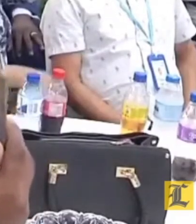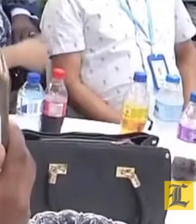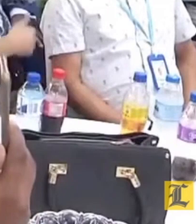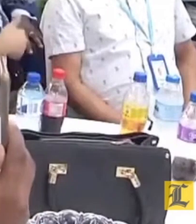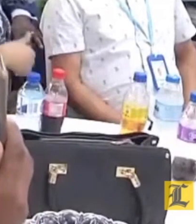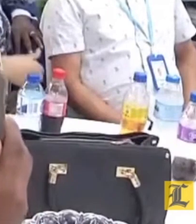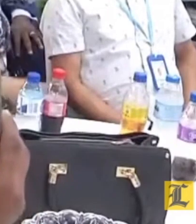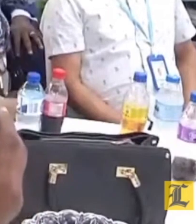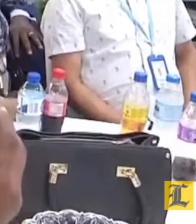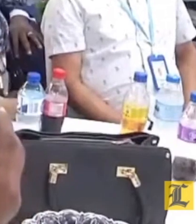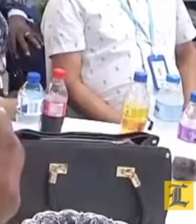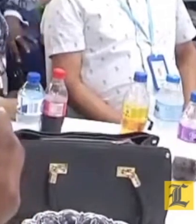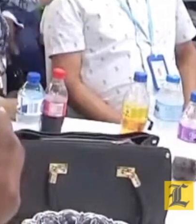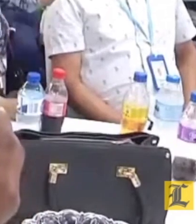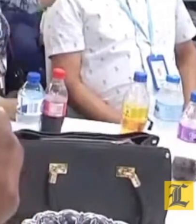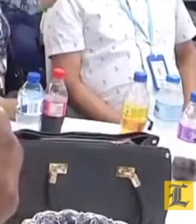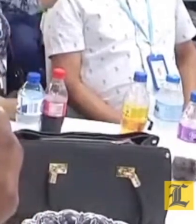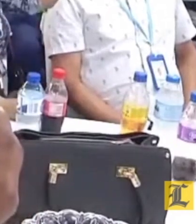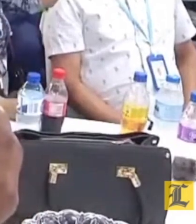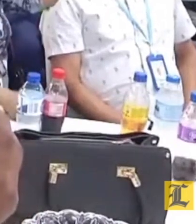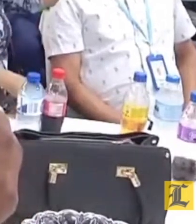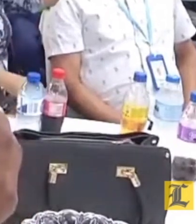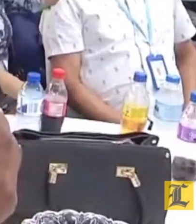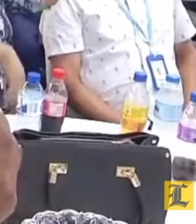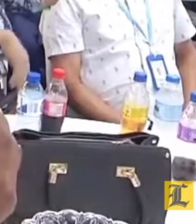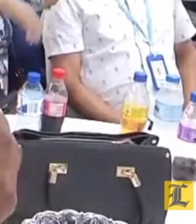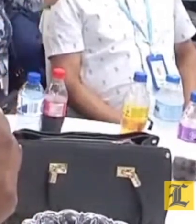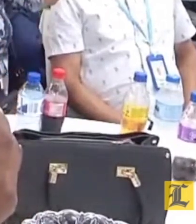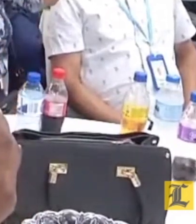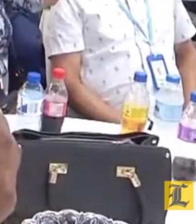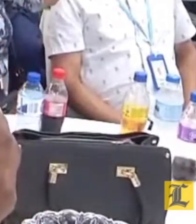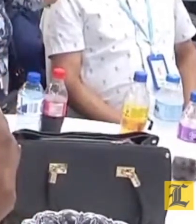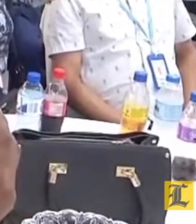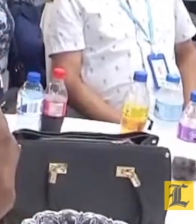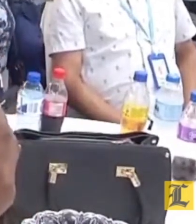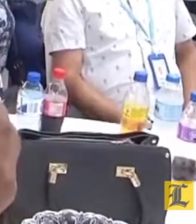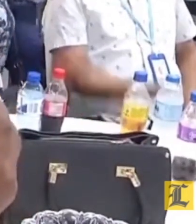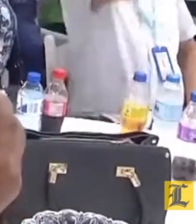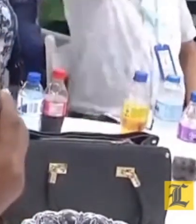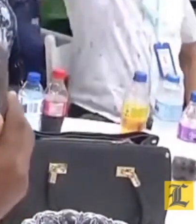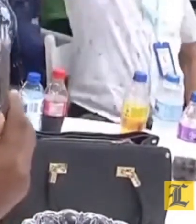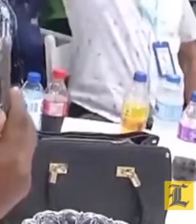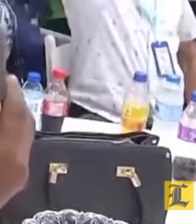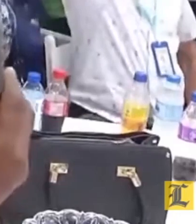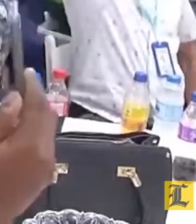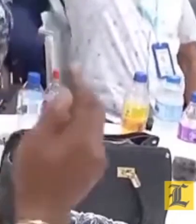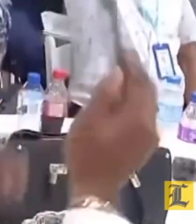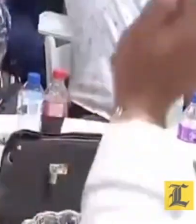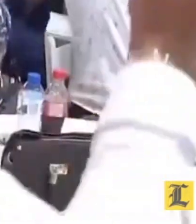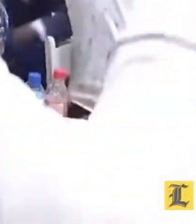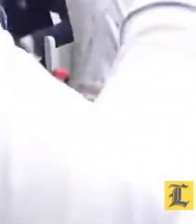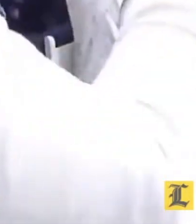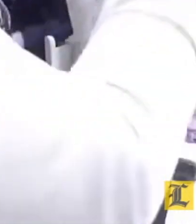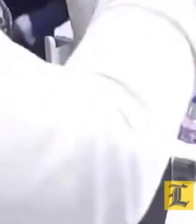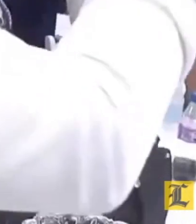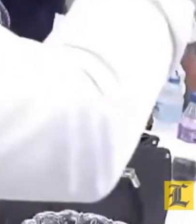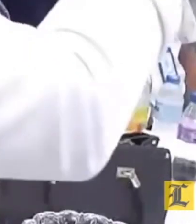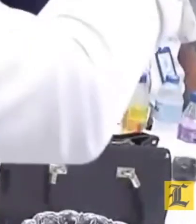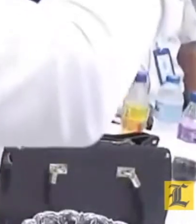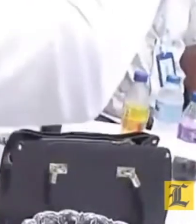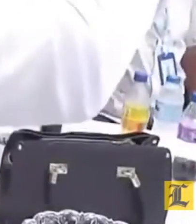A todos los presidentes de juntas de vecinos. ¿Dónde están los presidentes de juntas de vecinos aquí?